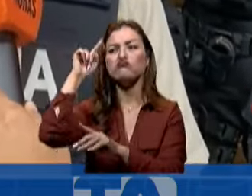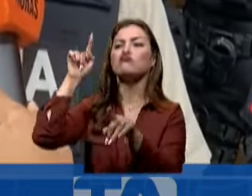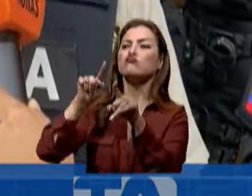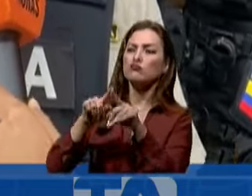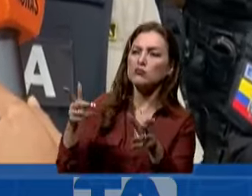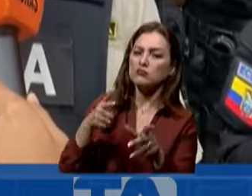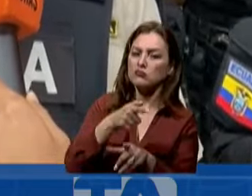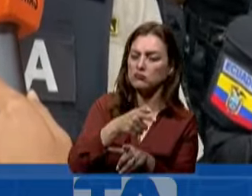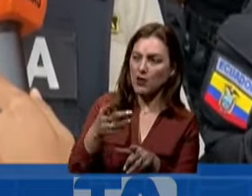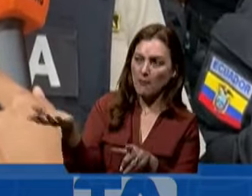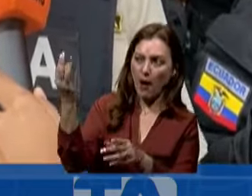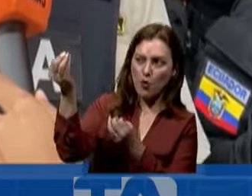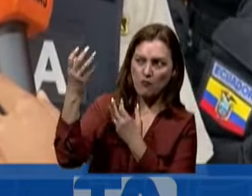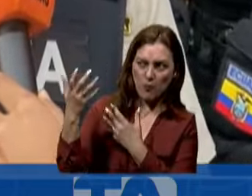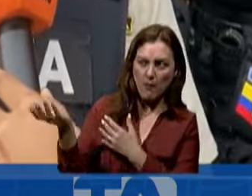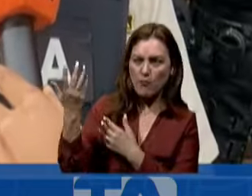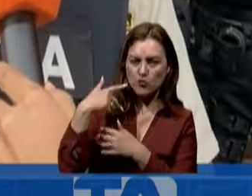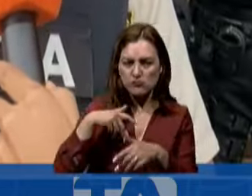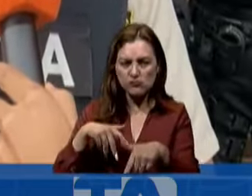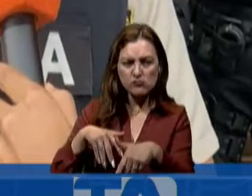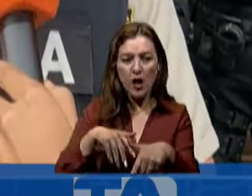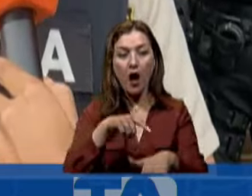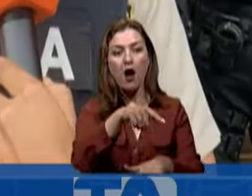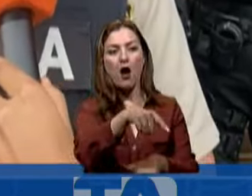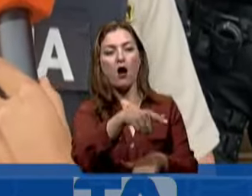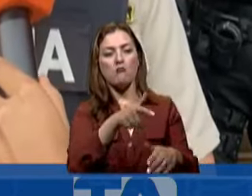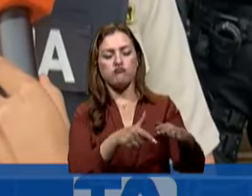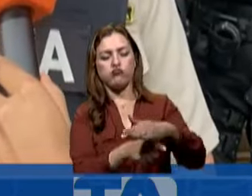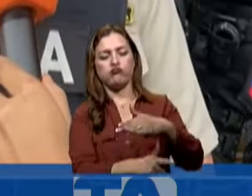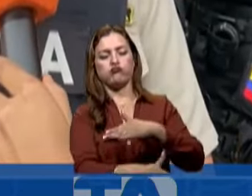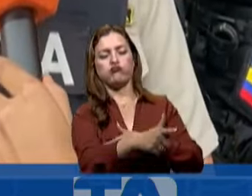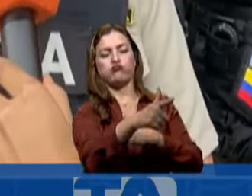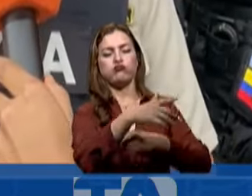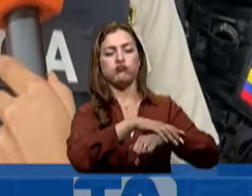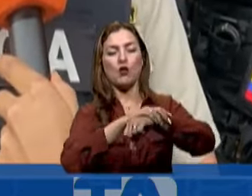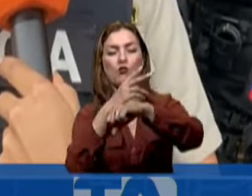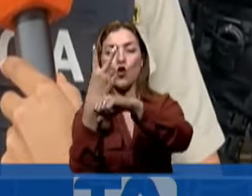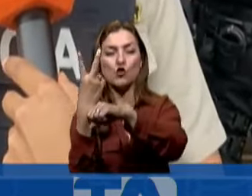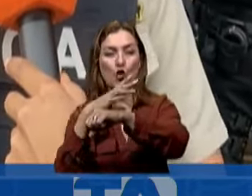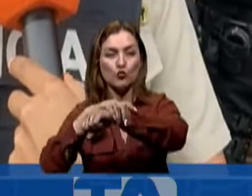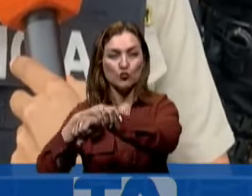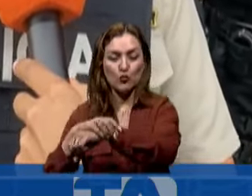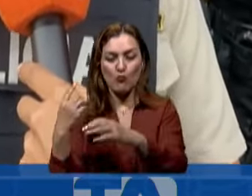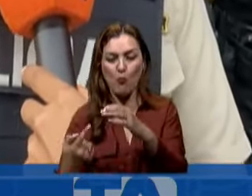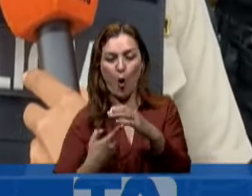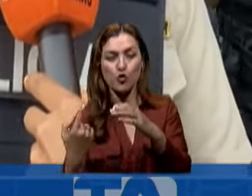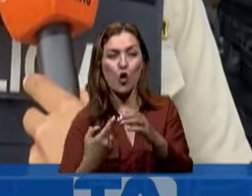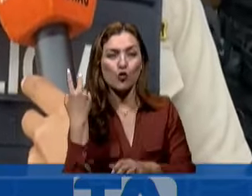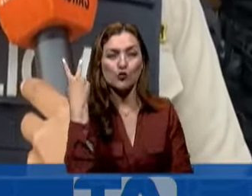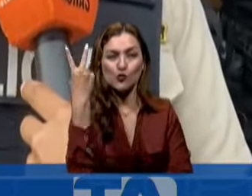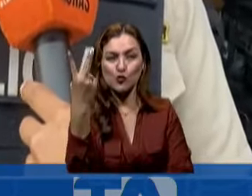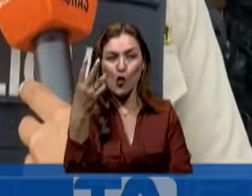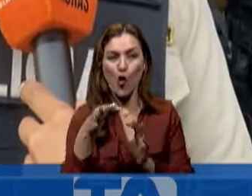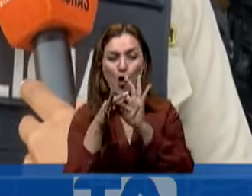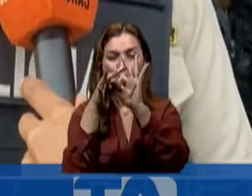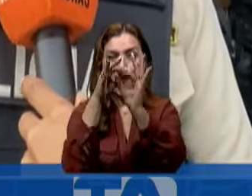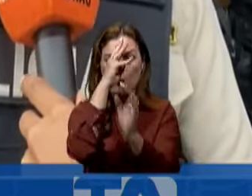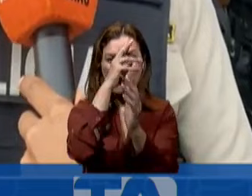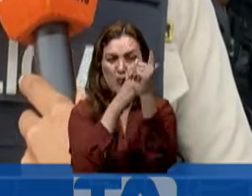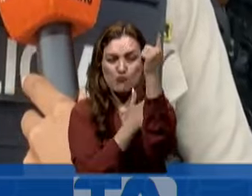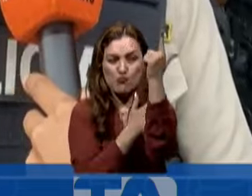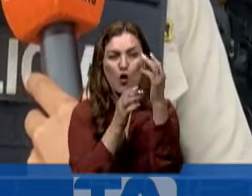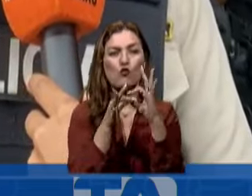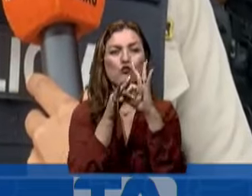40 bultos, una lancha, 2 personas que se encuentran aprehendidas y 2 motores fuera de borde. En este momento, con la colaboración de nuestra Armada